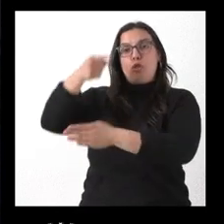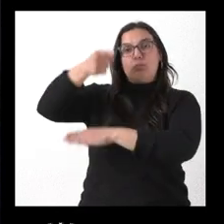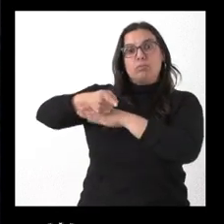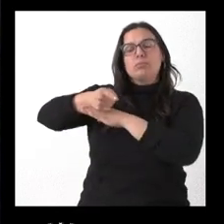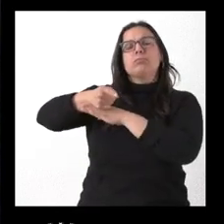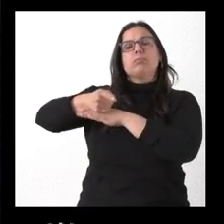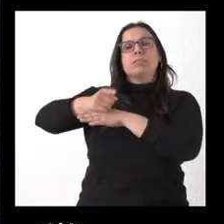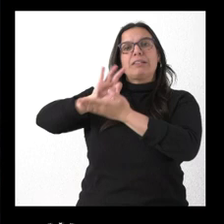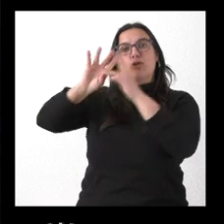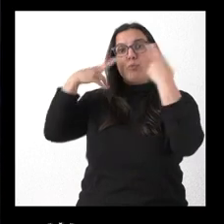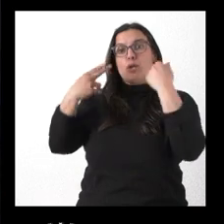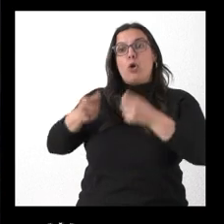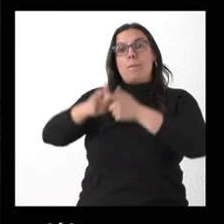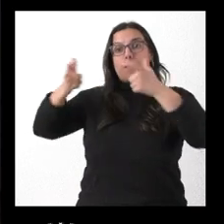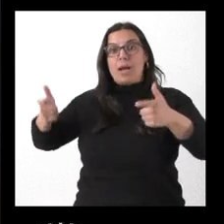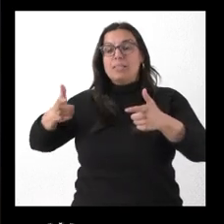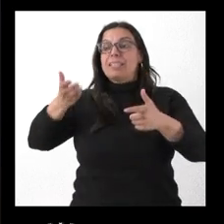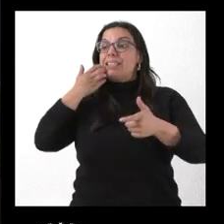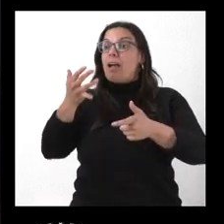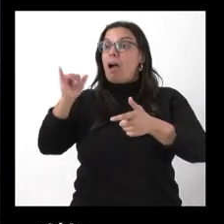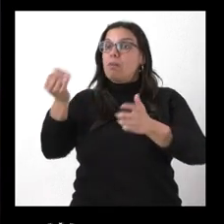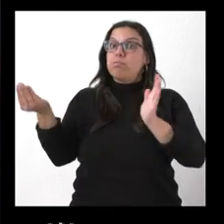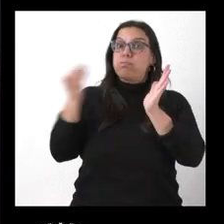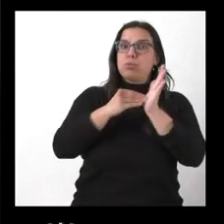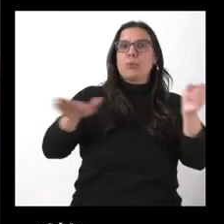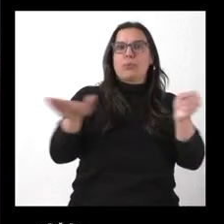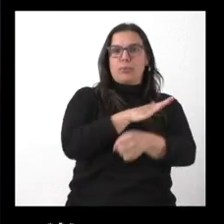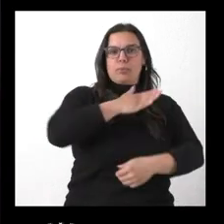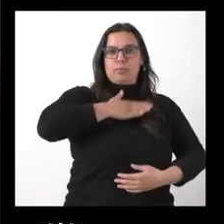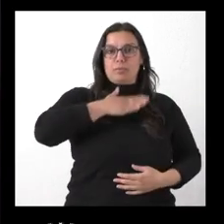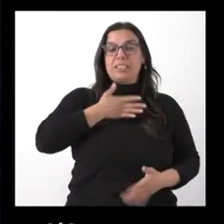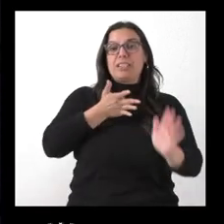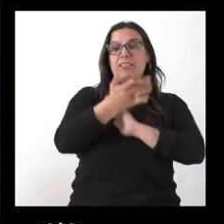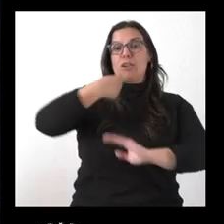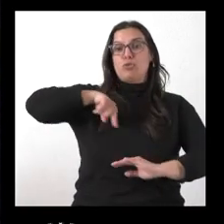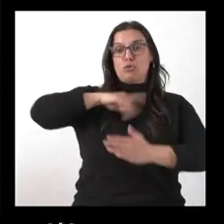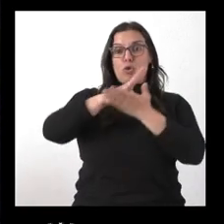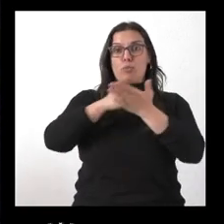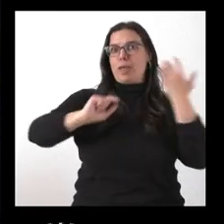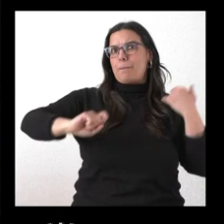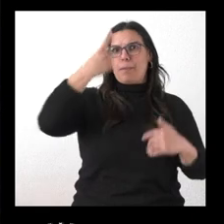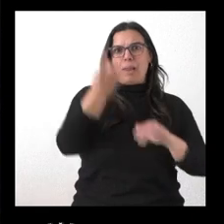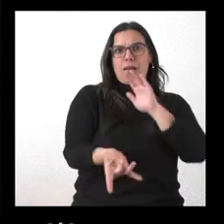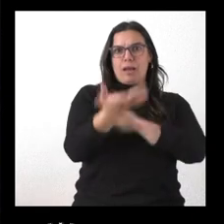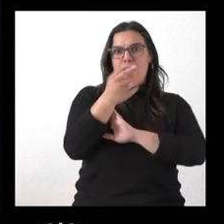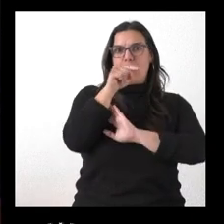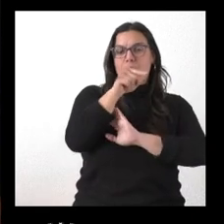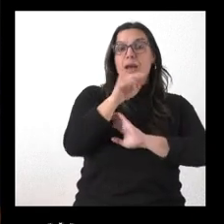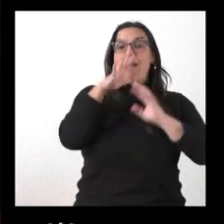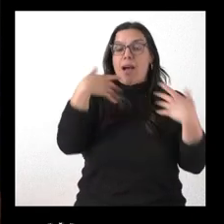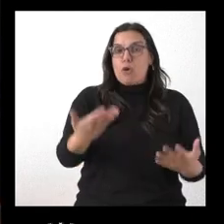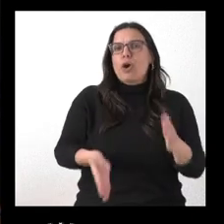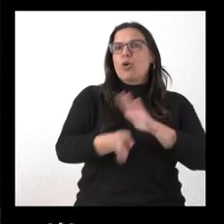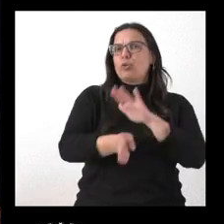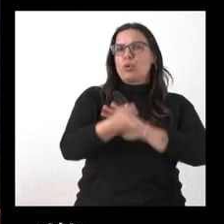público y siempre financiando el coste de tal forma que Castillo es la primera comunidad Autónoma que lo puso en marcha y seguimos siendo a día de hoy